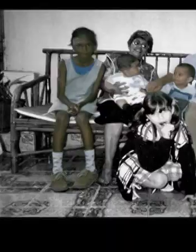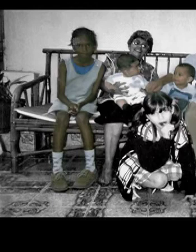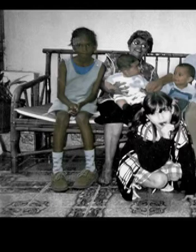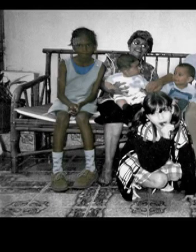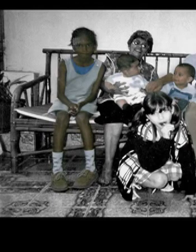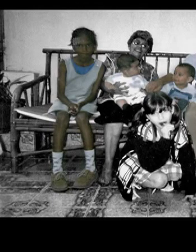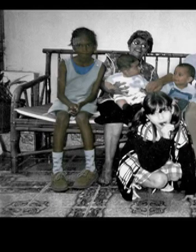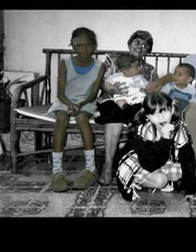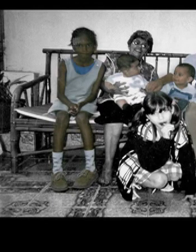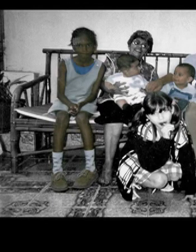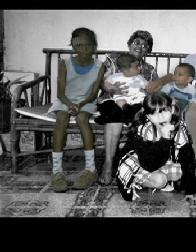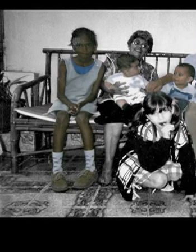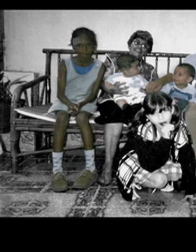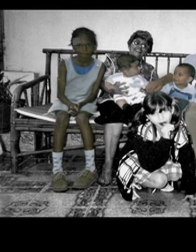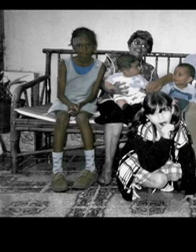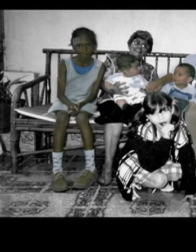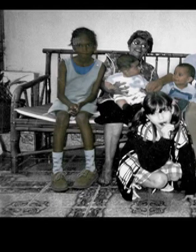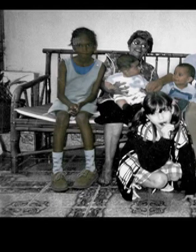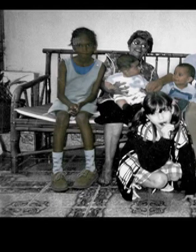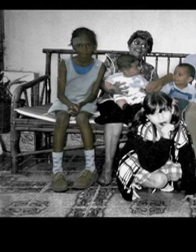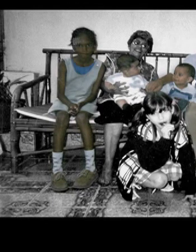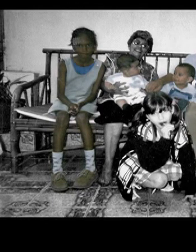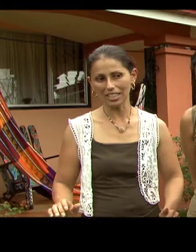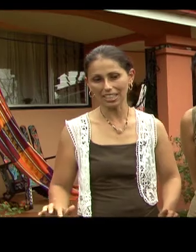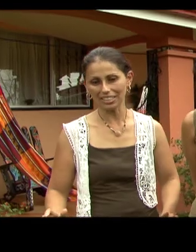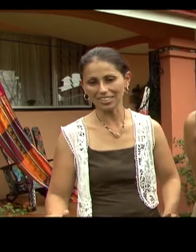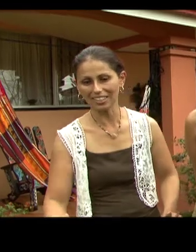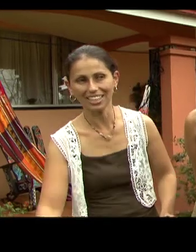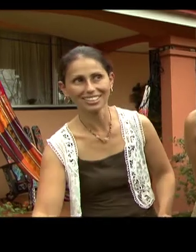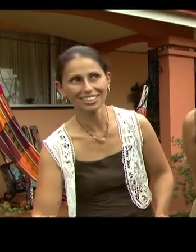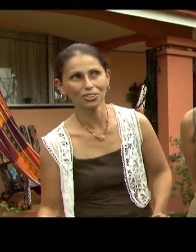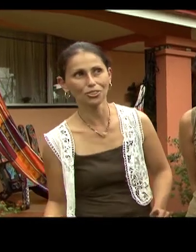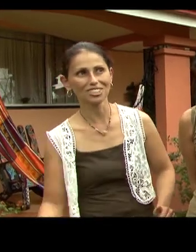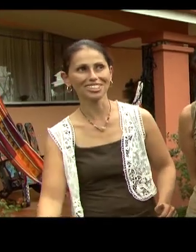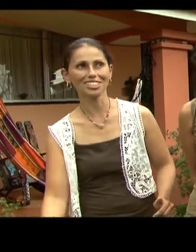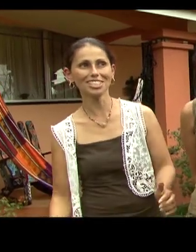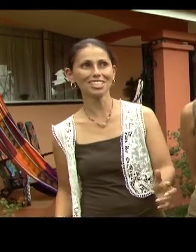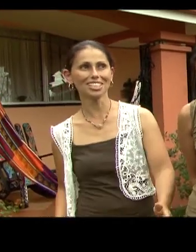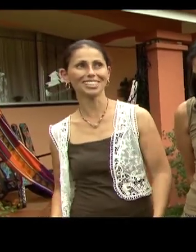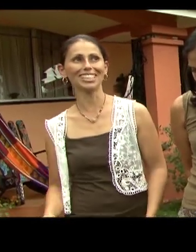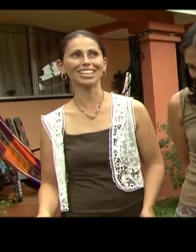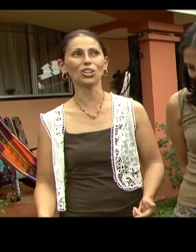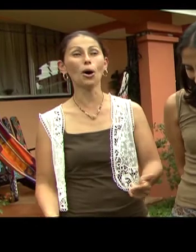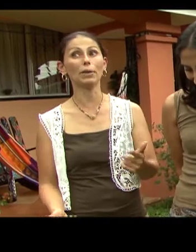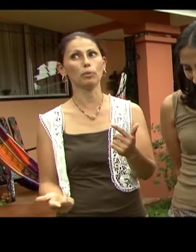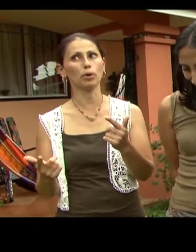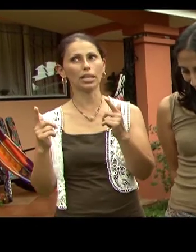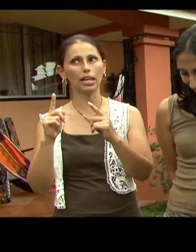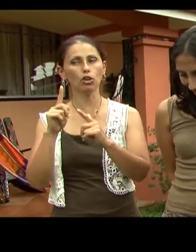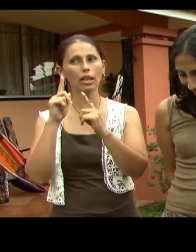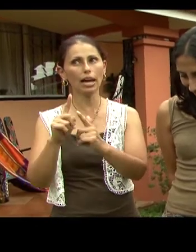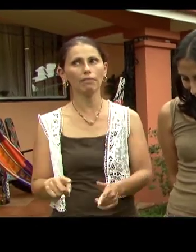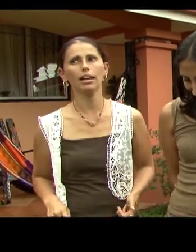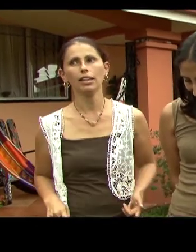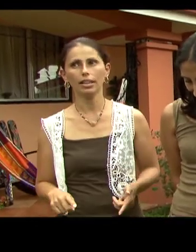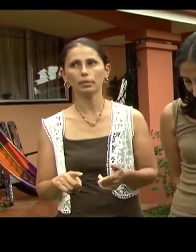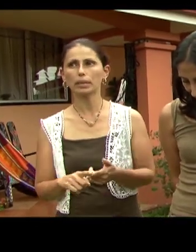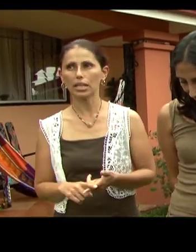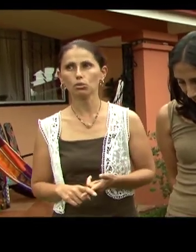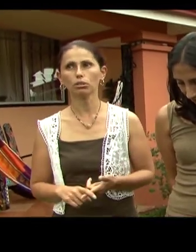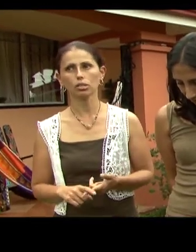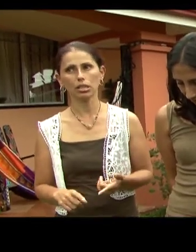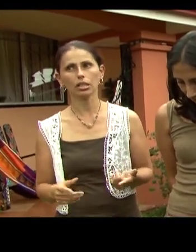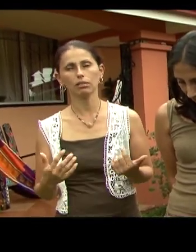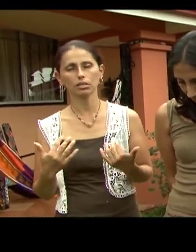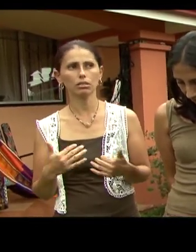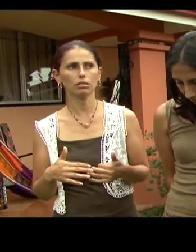Ah, pero cuando uno ya se iba para adentro y todo, cuando uno veía, le estaba haciendo cosquillillas y todo, pero porque él todo, no daba el